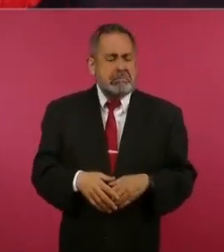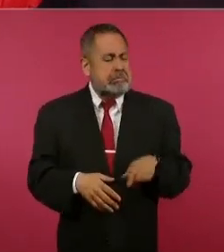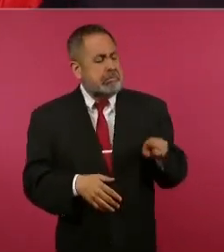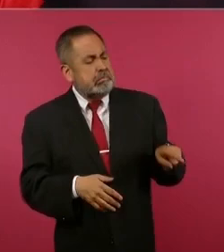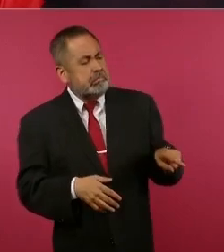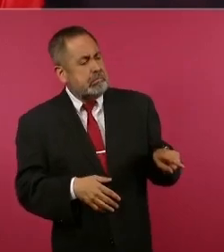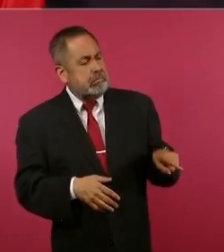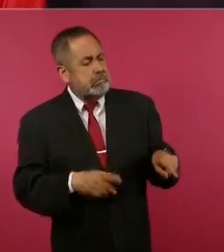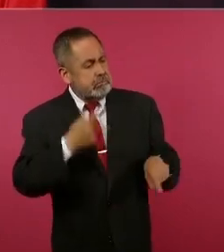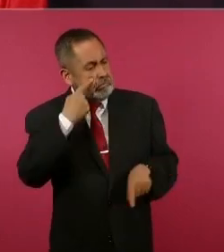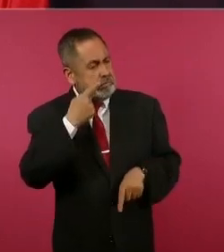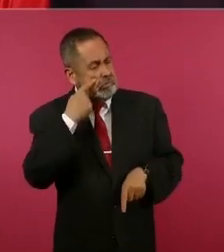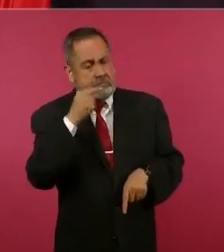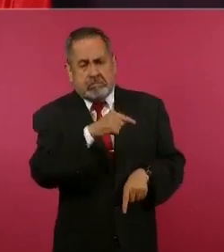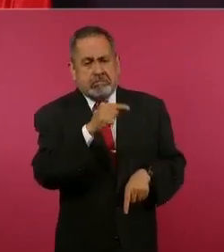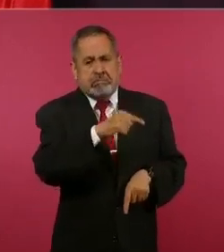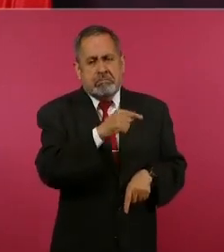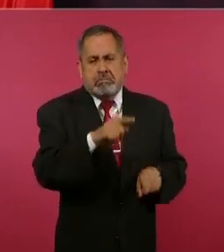es